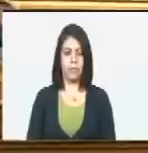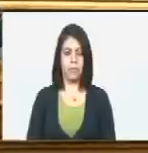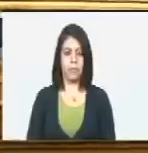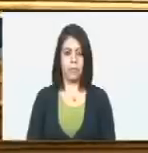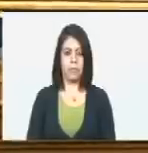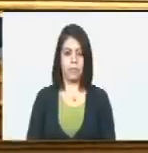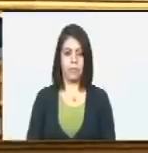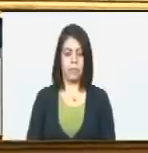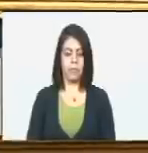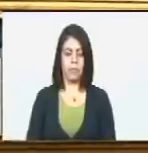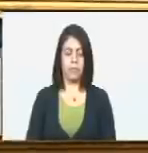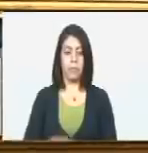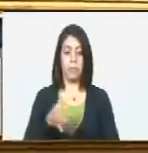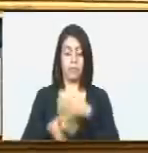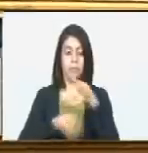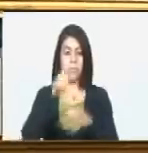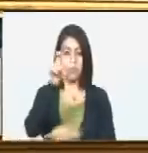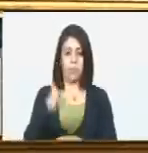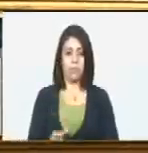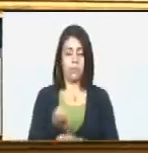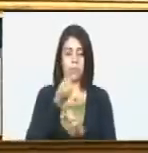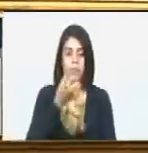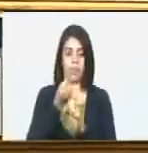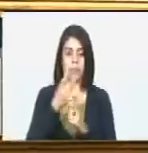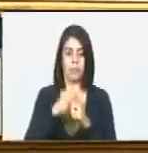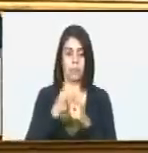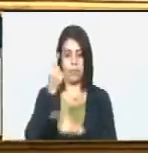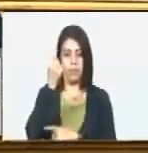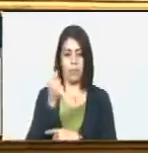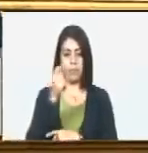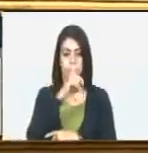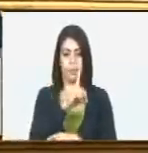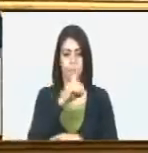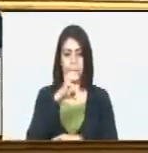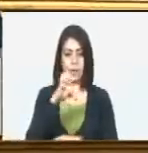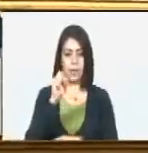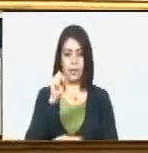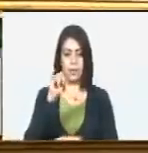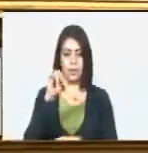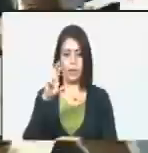Voy a dejar en el derecho de palabra a la diputada Desiree Santos Amaral.